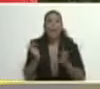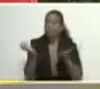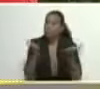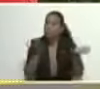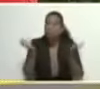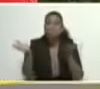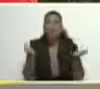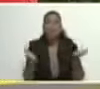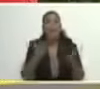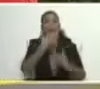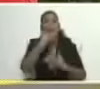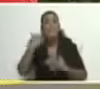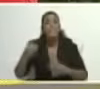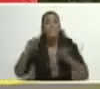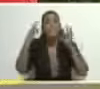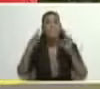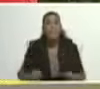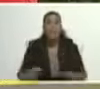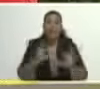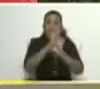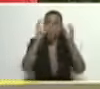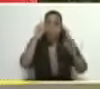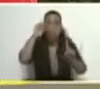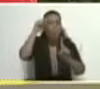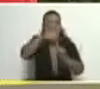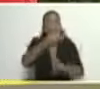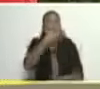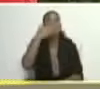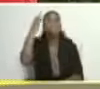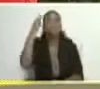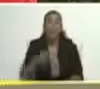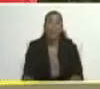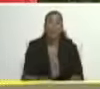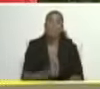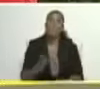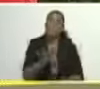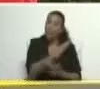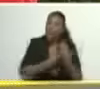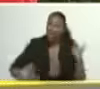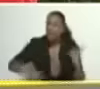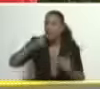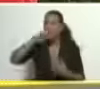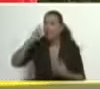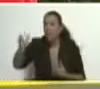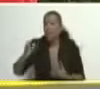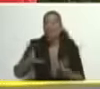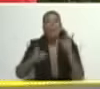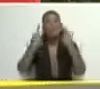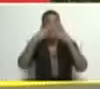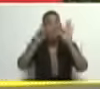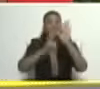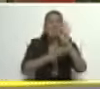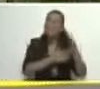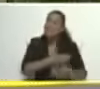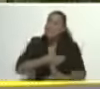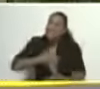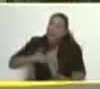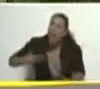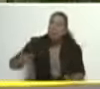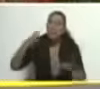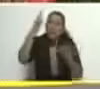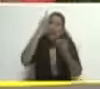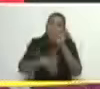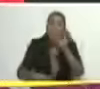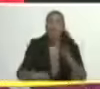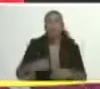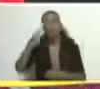de las mejores metas y objetivos. Por eso, señor presidente, le deseamos todo lo mejor en